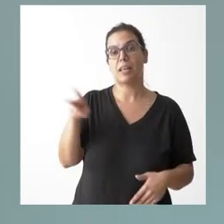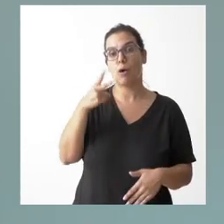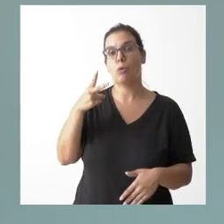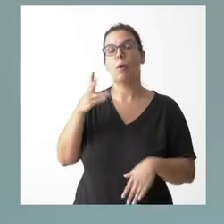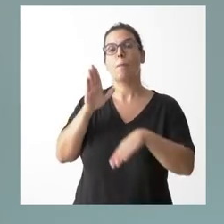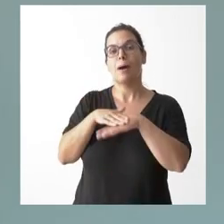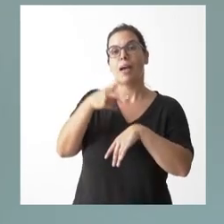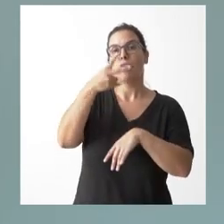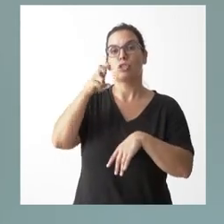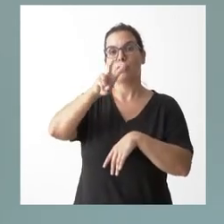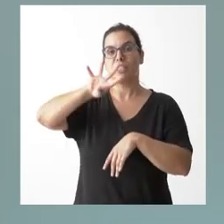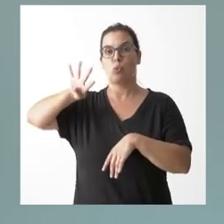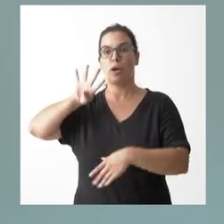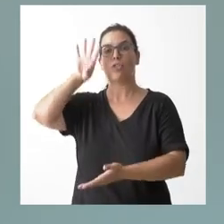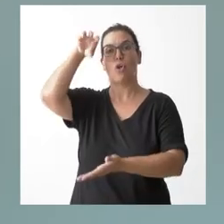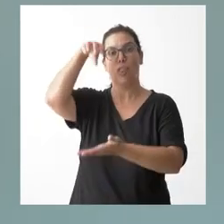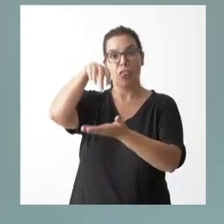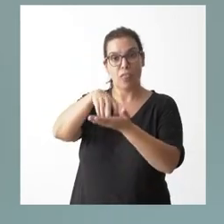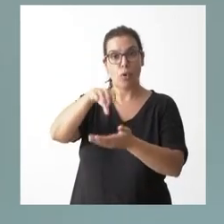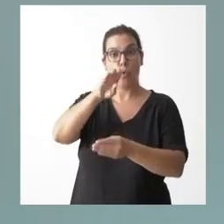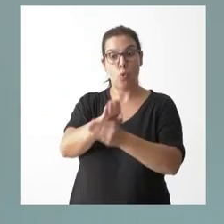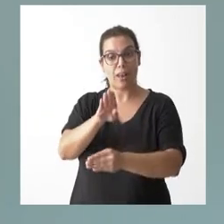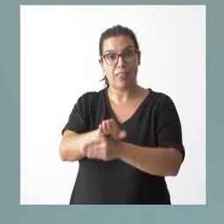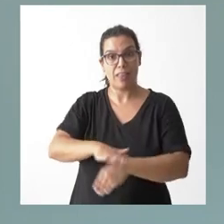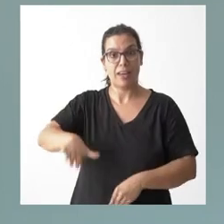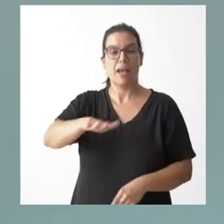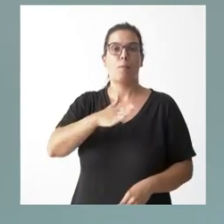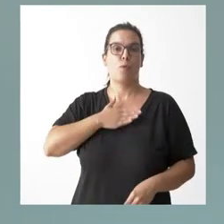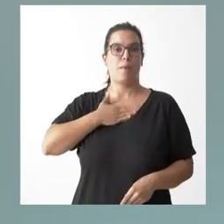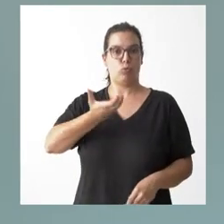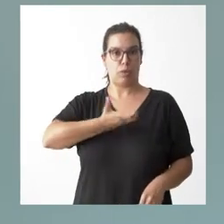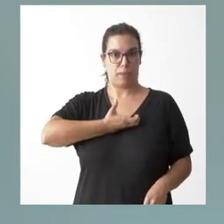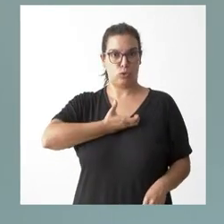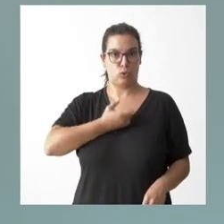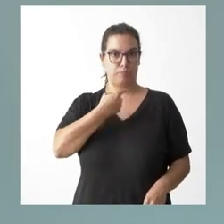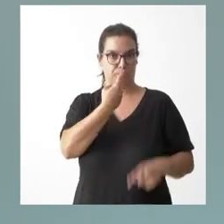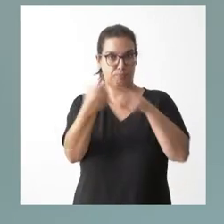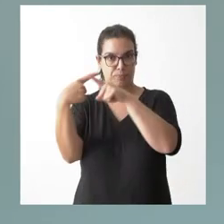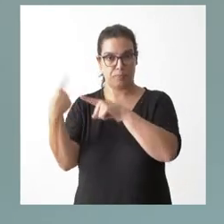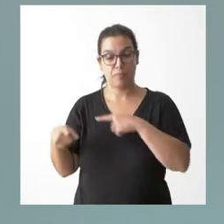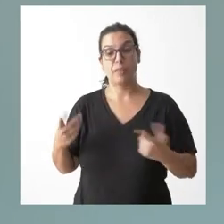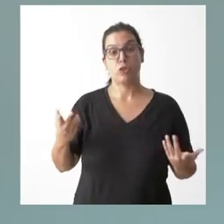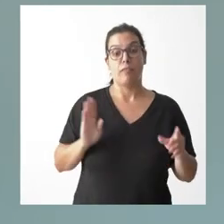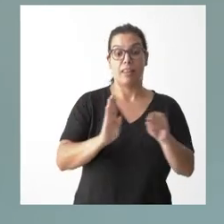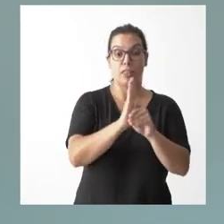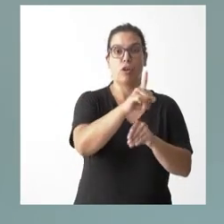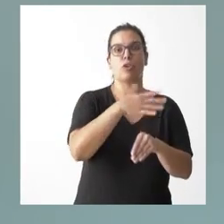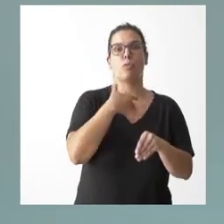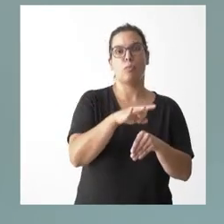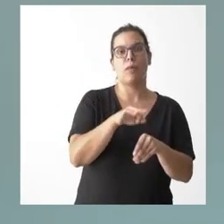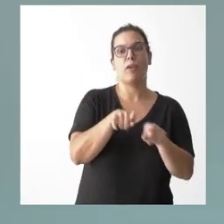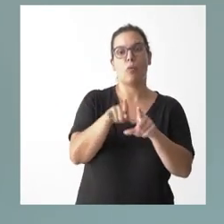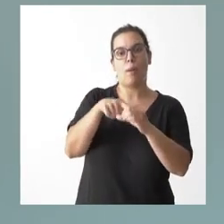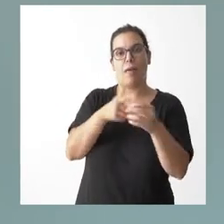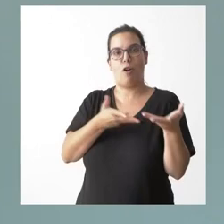224 centros de entidades locales. Gracias a esta financiación, estos centros harán frente a los gastos de escolarización del alumnado.